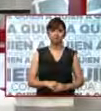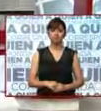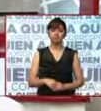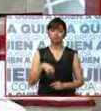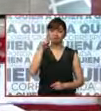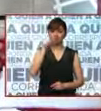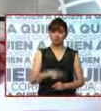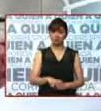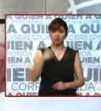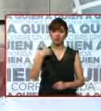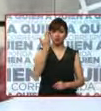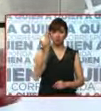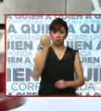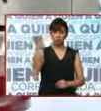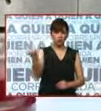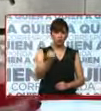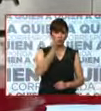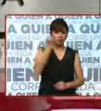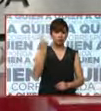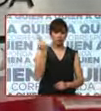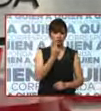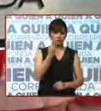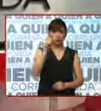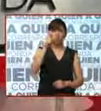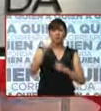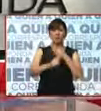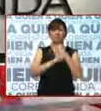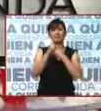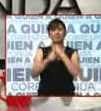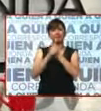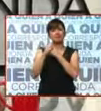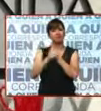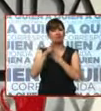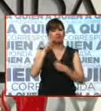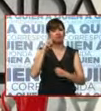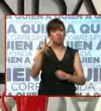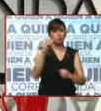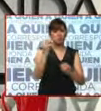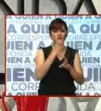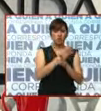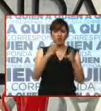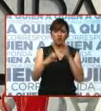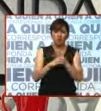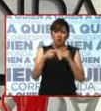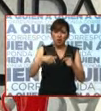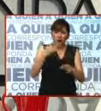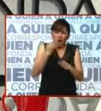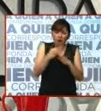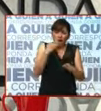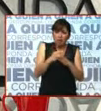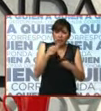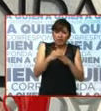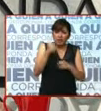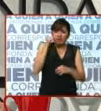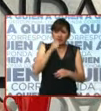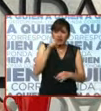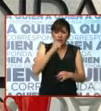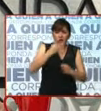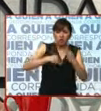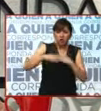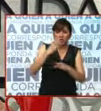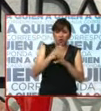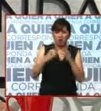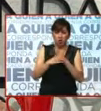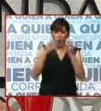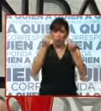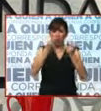Pues esperamos contar con la misma suerte. Y esto es una bronca que está repitiendo muy a menudo y que en esta temporada no sé por qué les ha dado por pasar todo así.